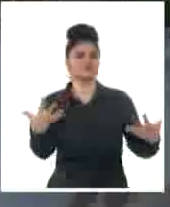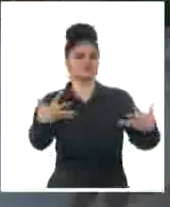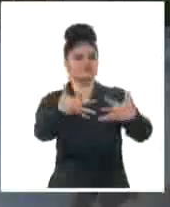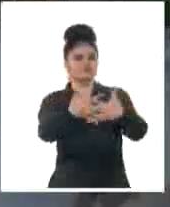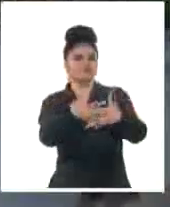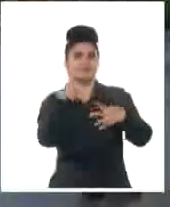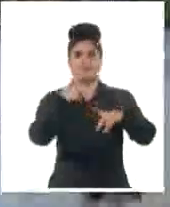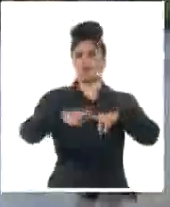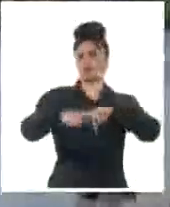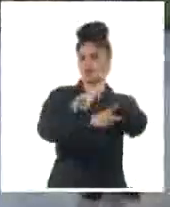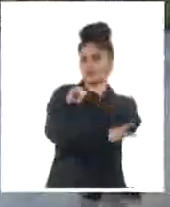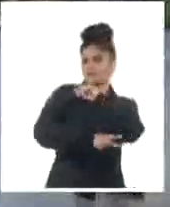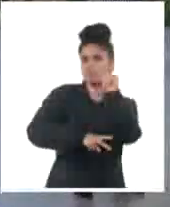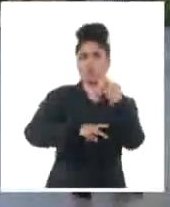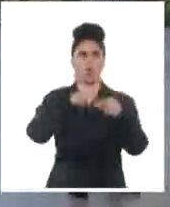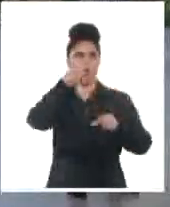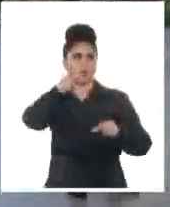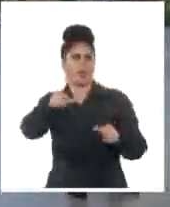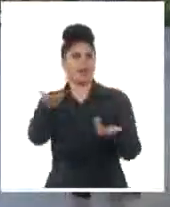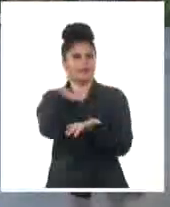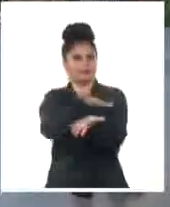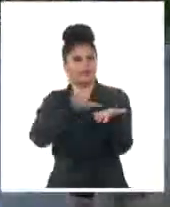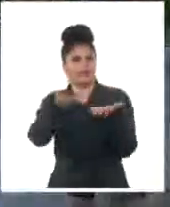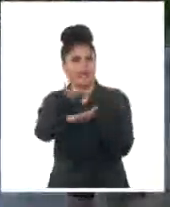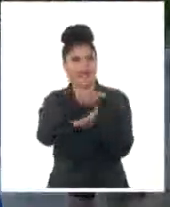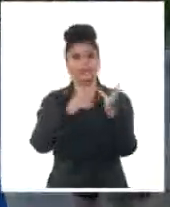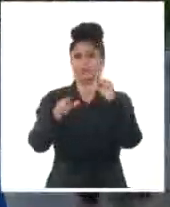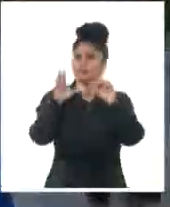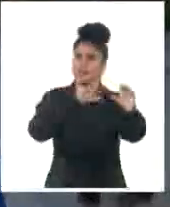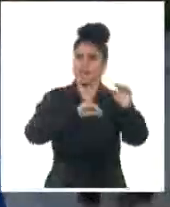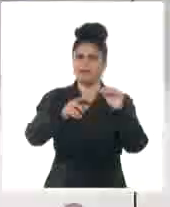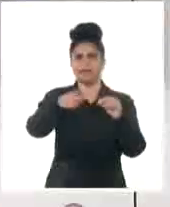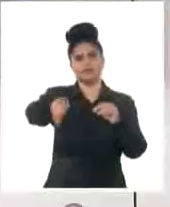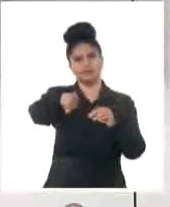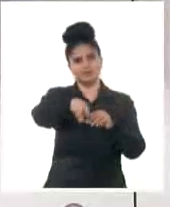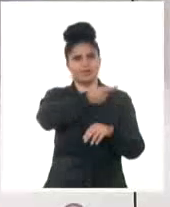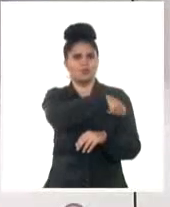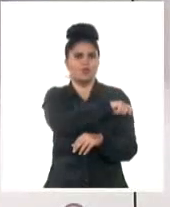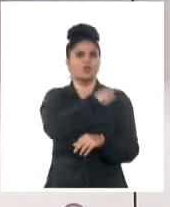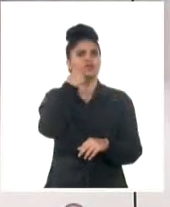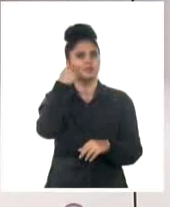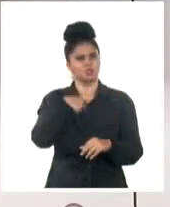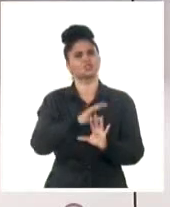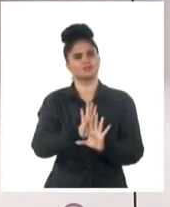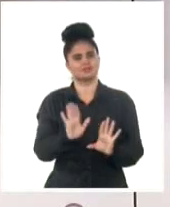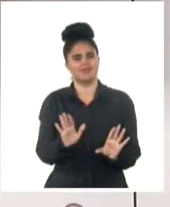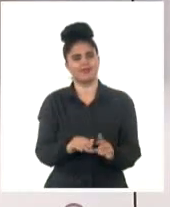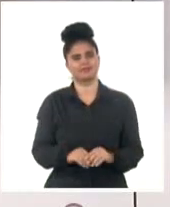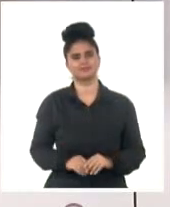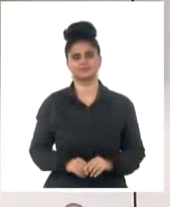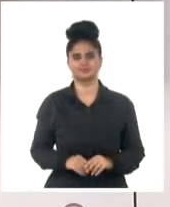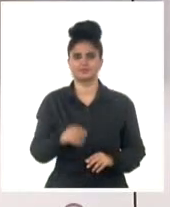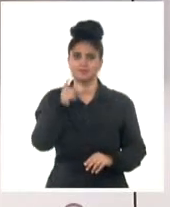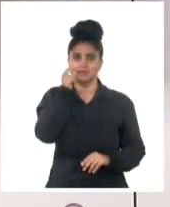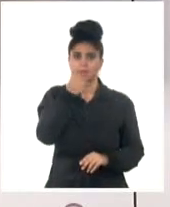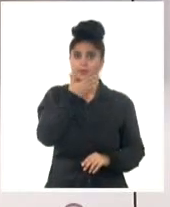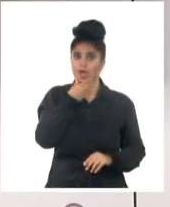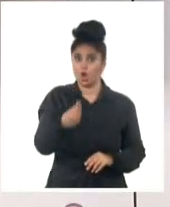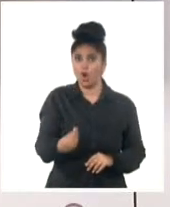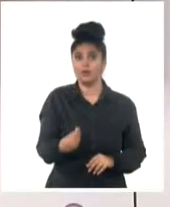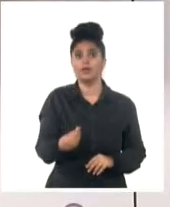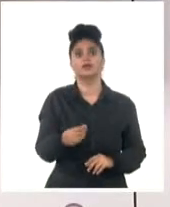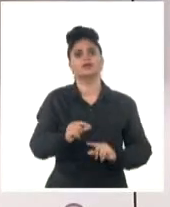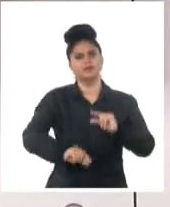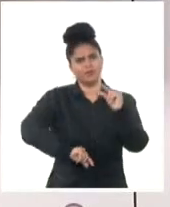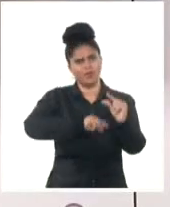nada, ahora en adelante pienso que sigan dando éxitos como ese. Este muchacho le quedan varios títulos por conquistar